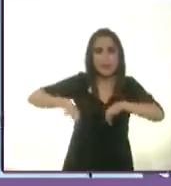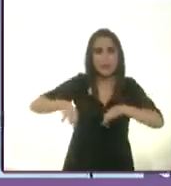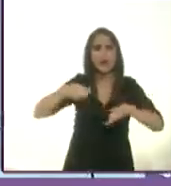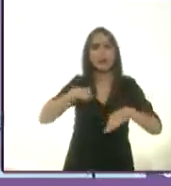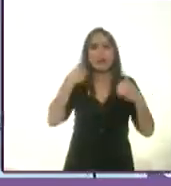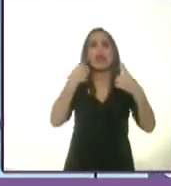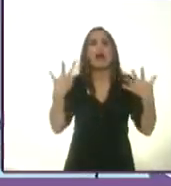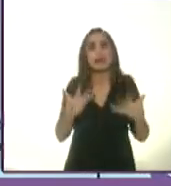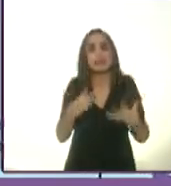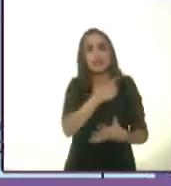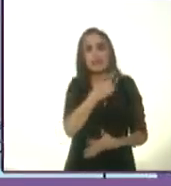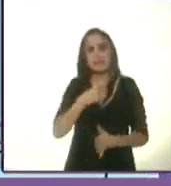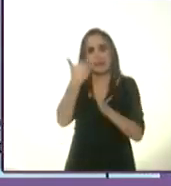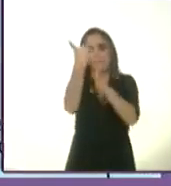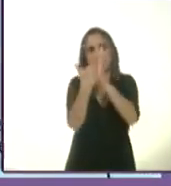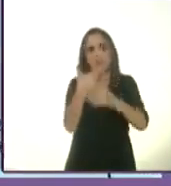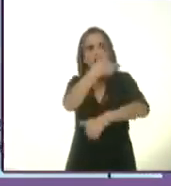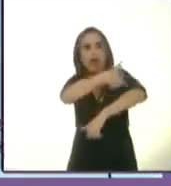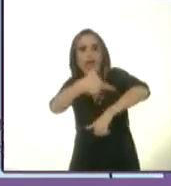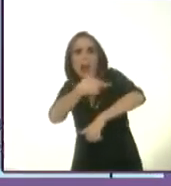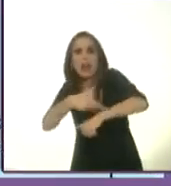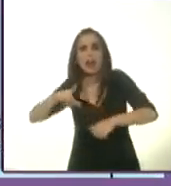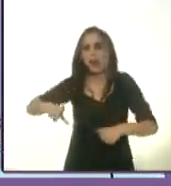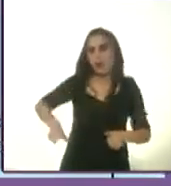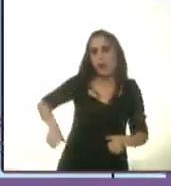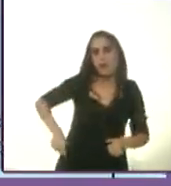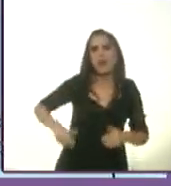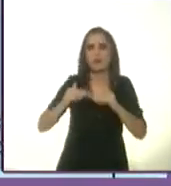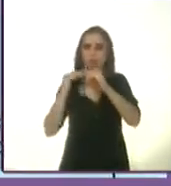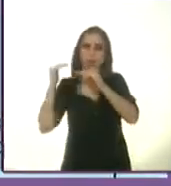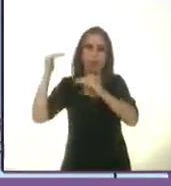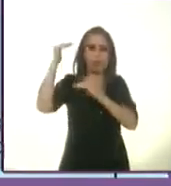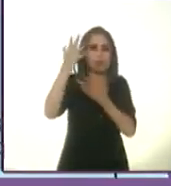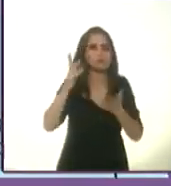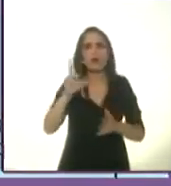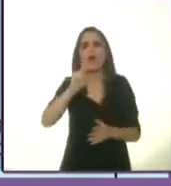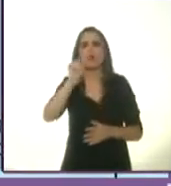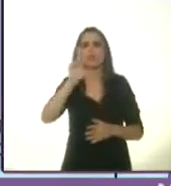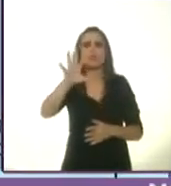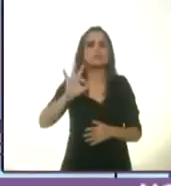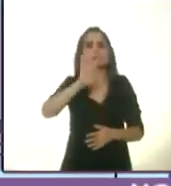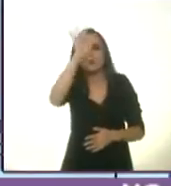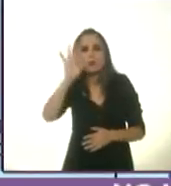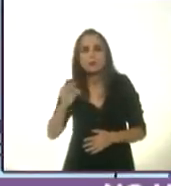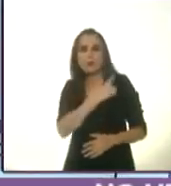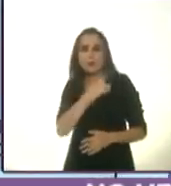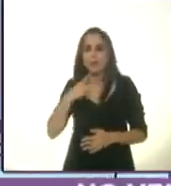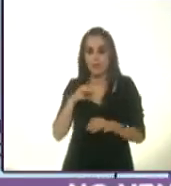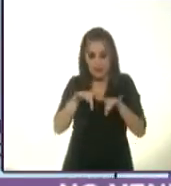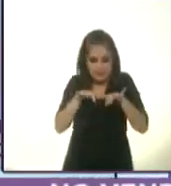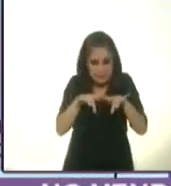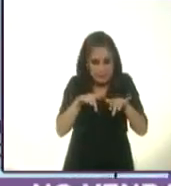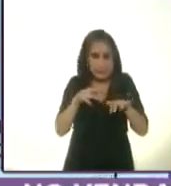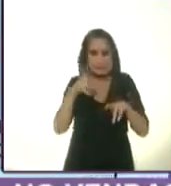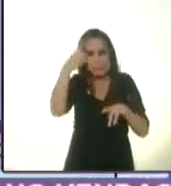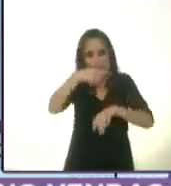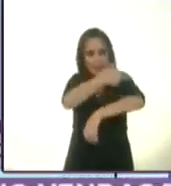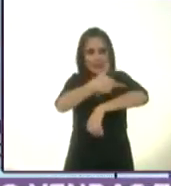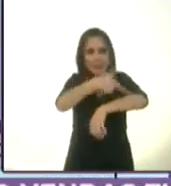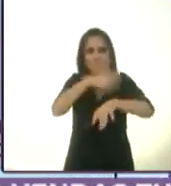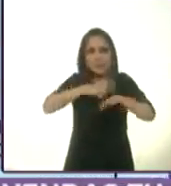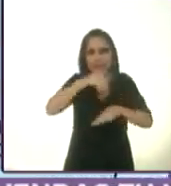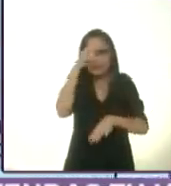bajarle la burocracia a la ciudad digitalizar el 85 por ciento de los trámites hoy un